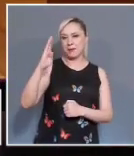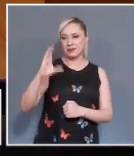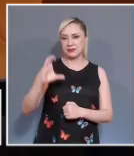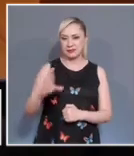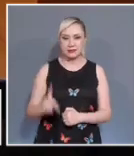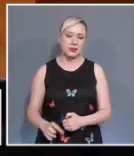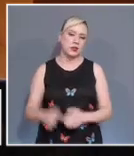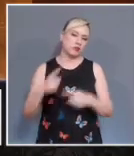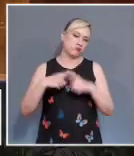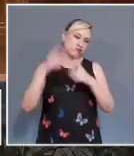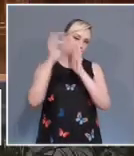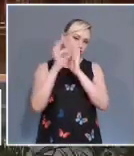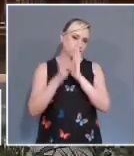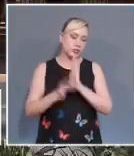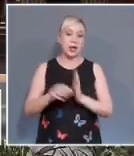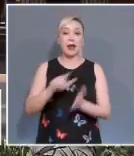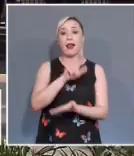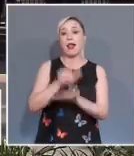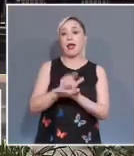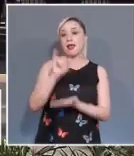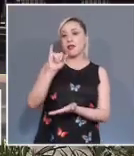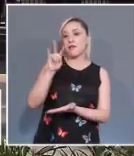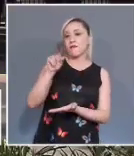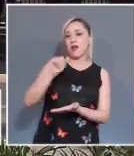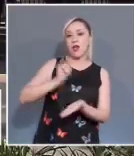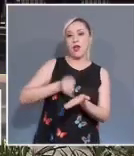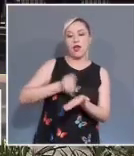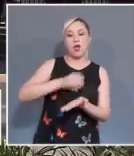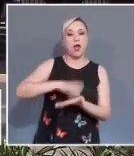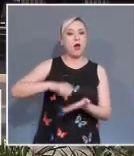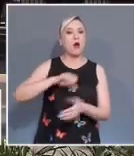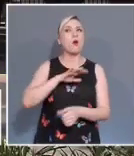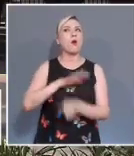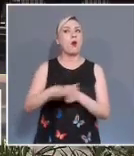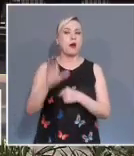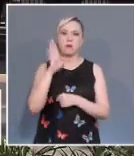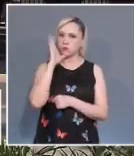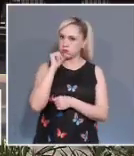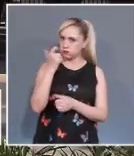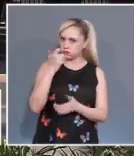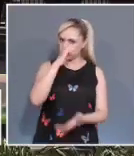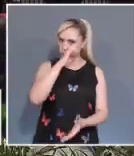precisó qué actos o actividades no son objeto de dicho impuesto, entre